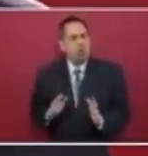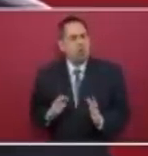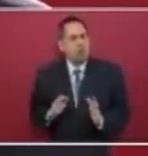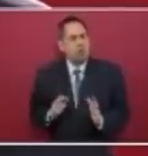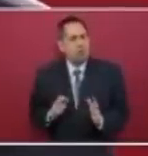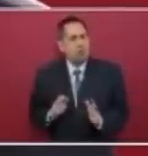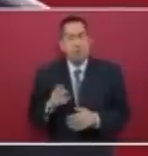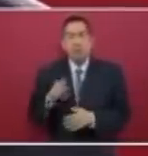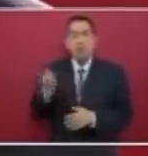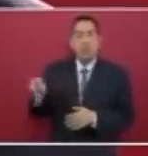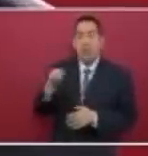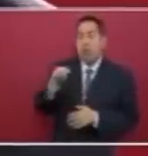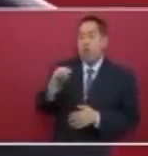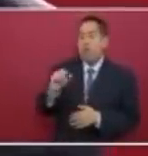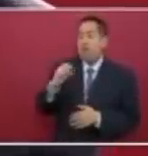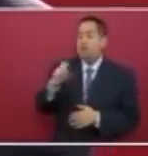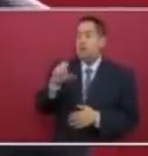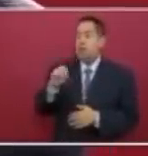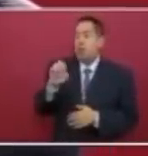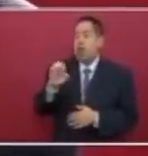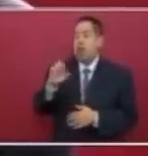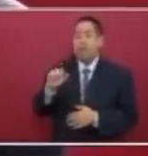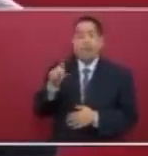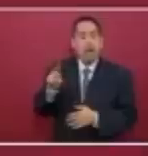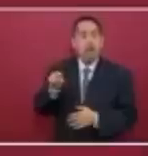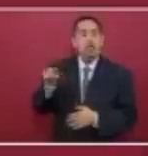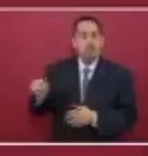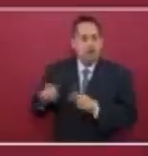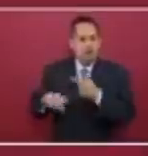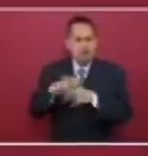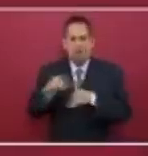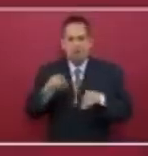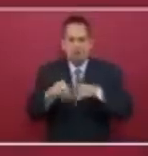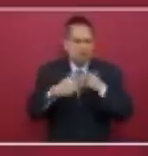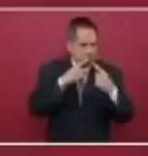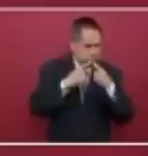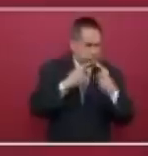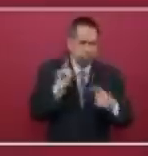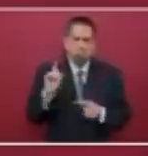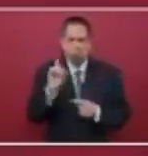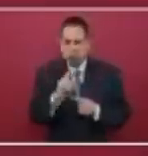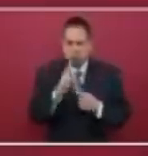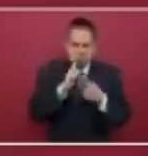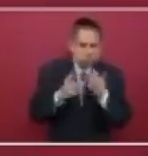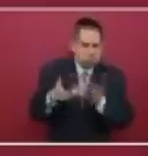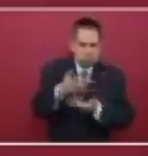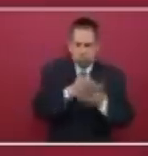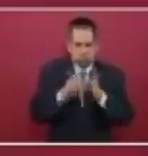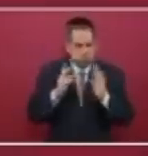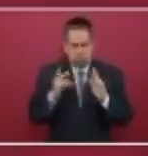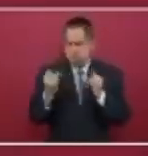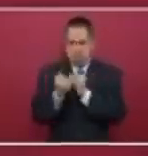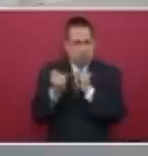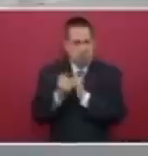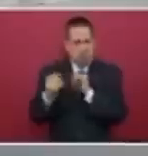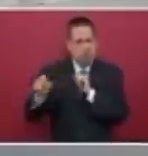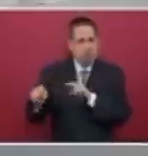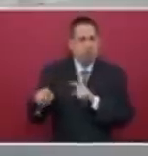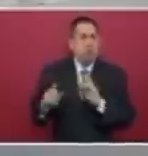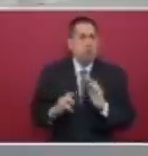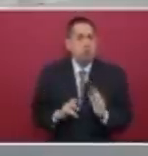marcelo ebrad está haciendo su trabajo en ese sentido también